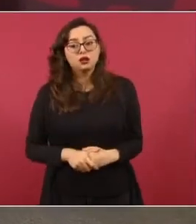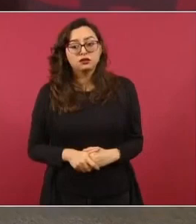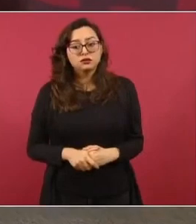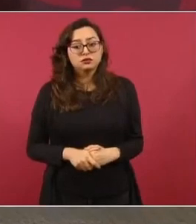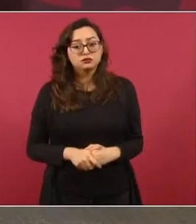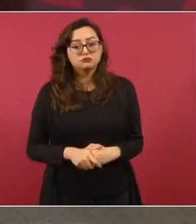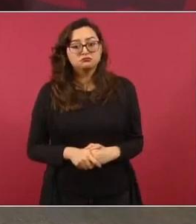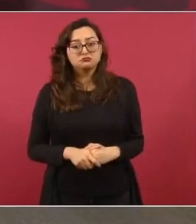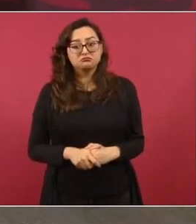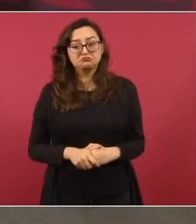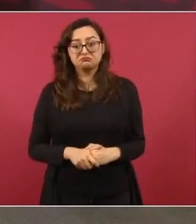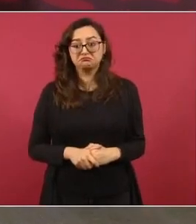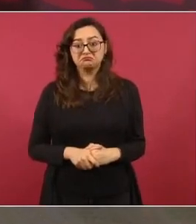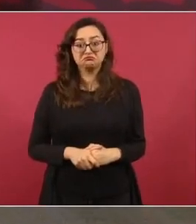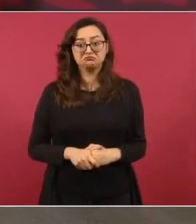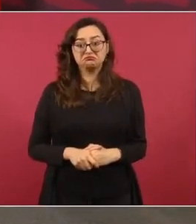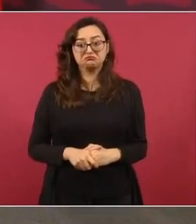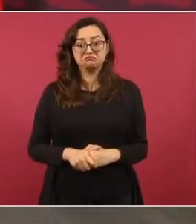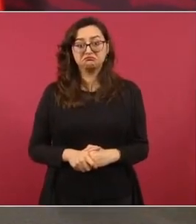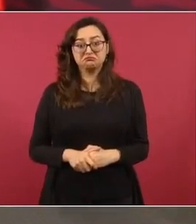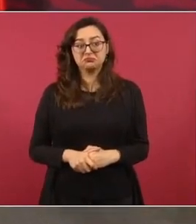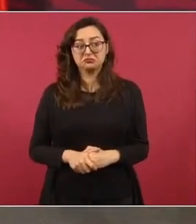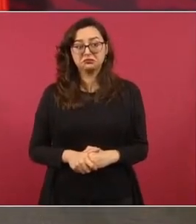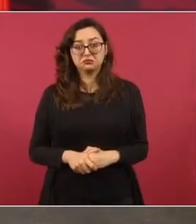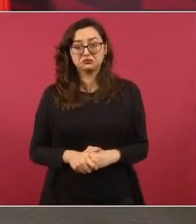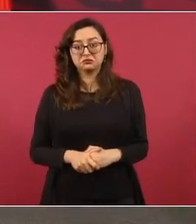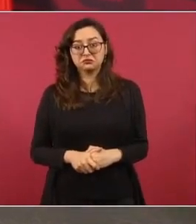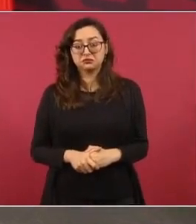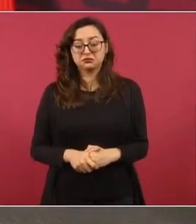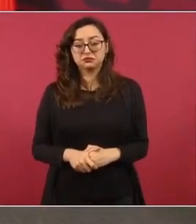inclinen por las drogas?